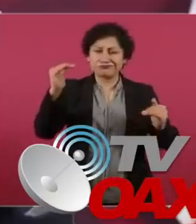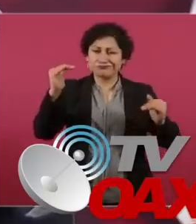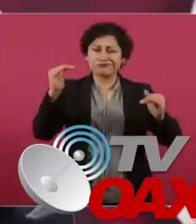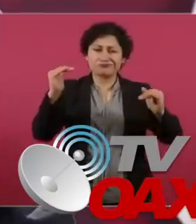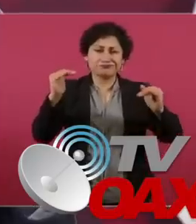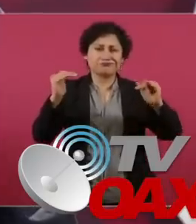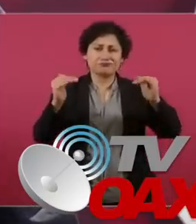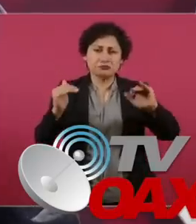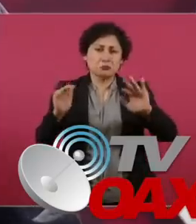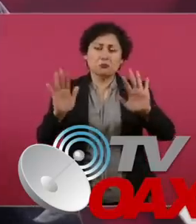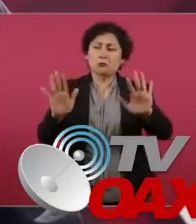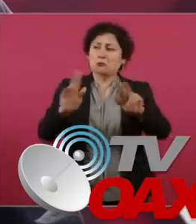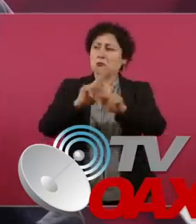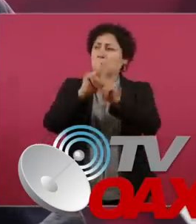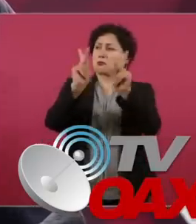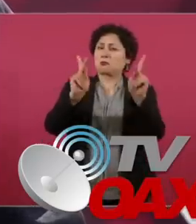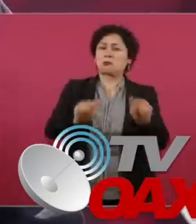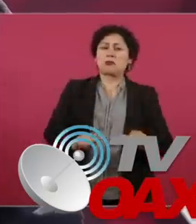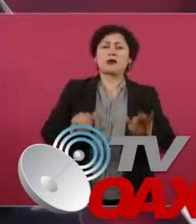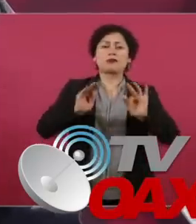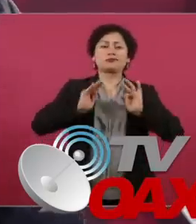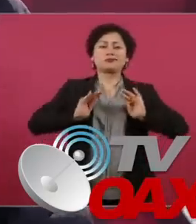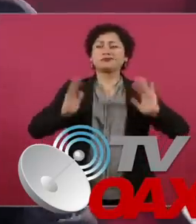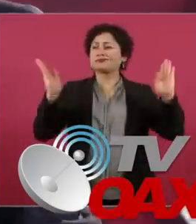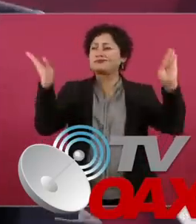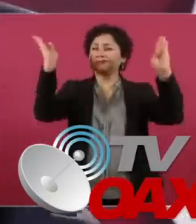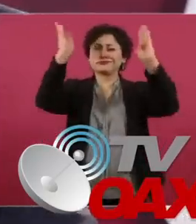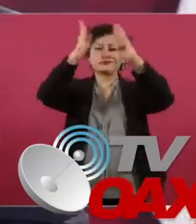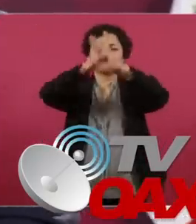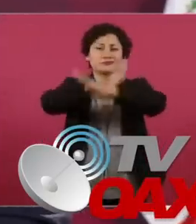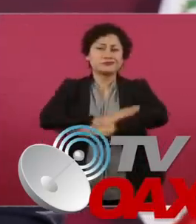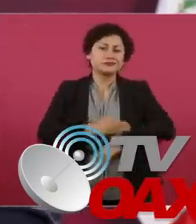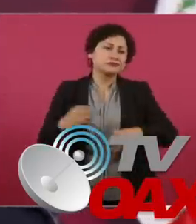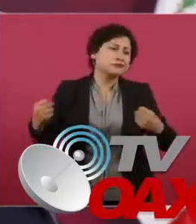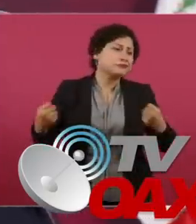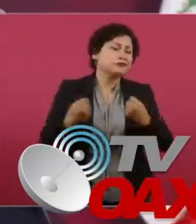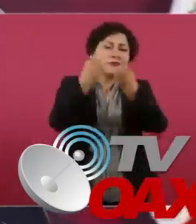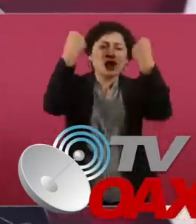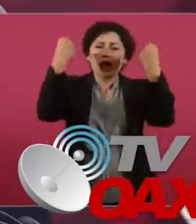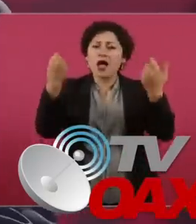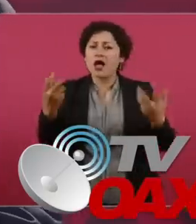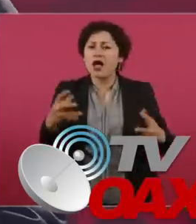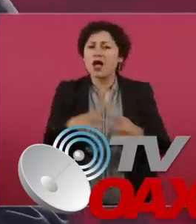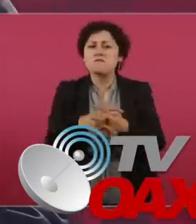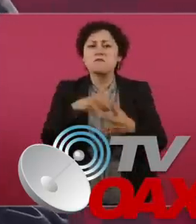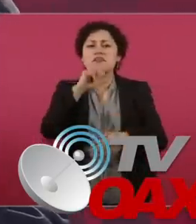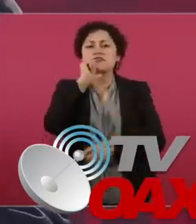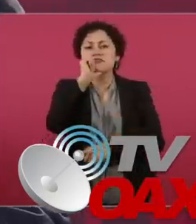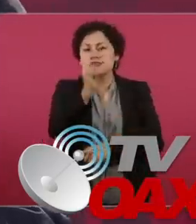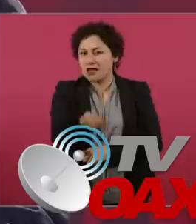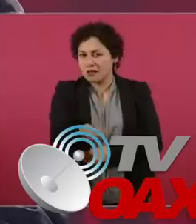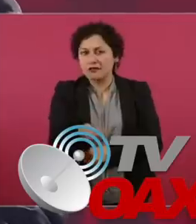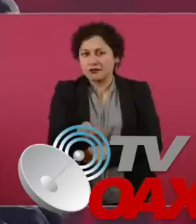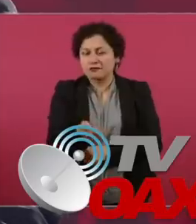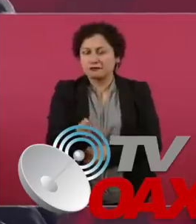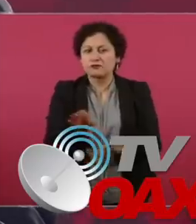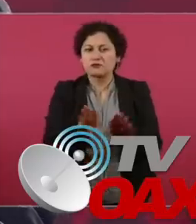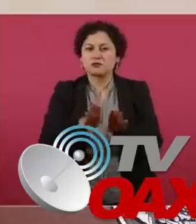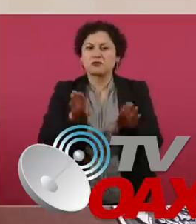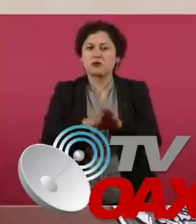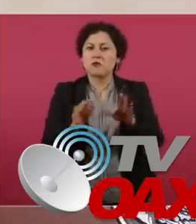confrontación bélica, que no se quiera imponer nadie por el